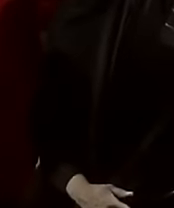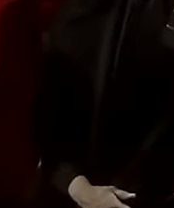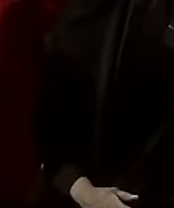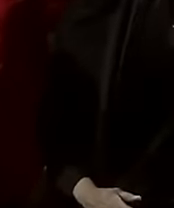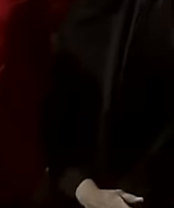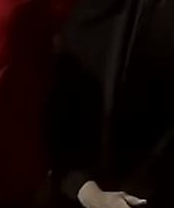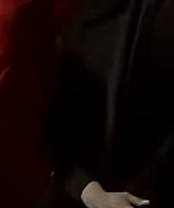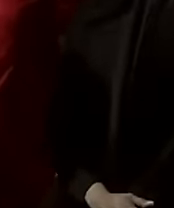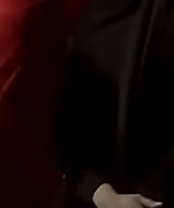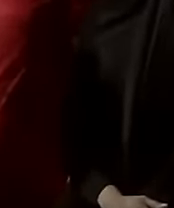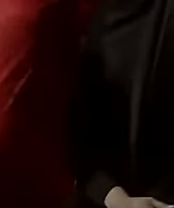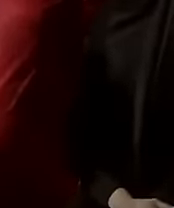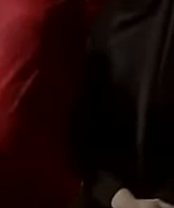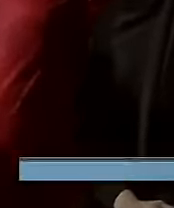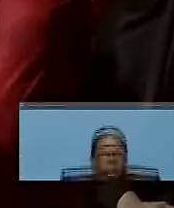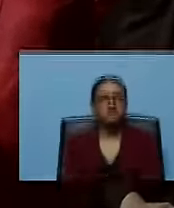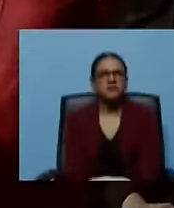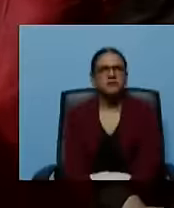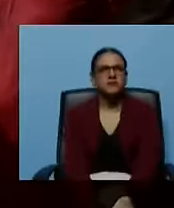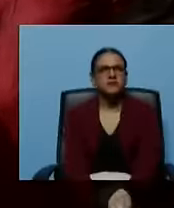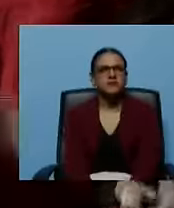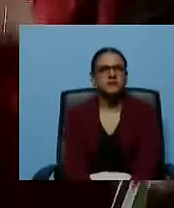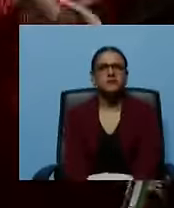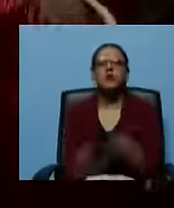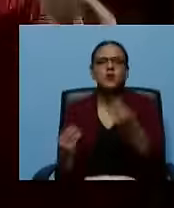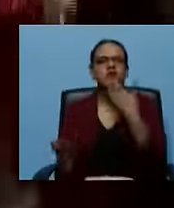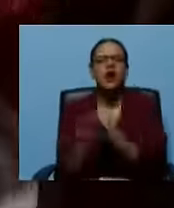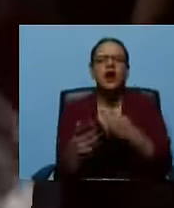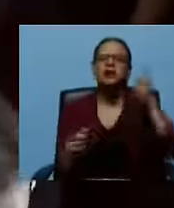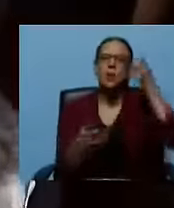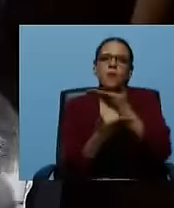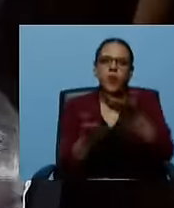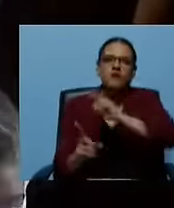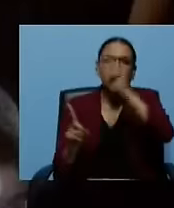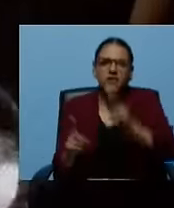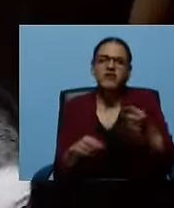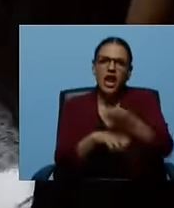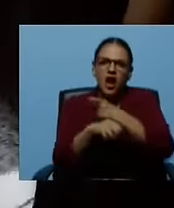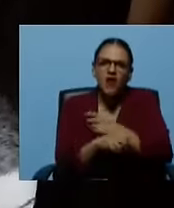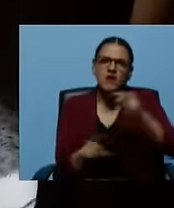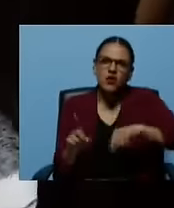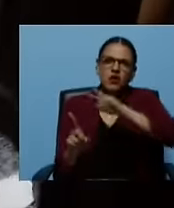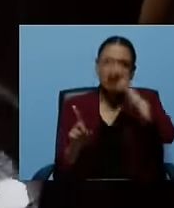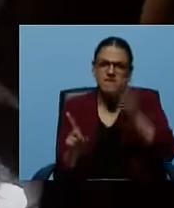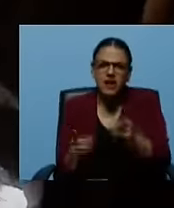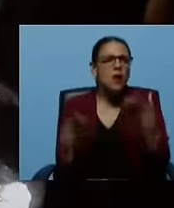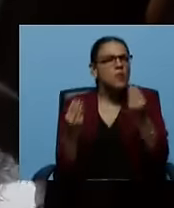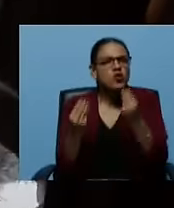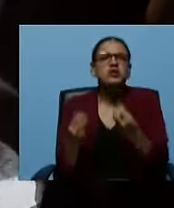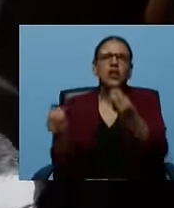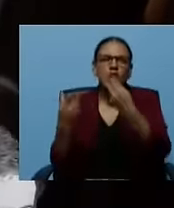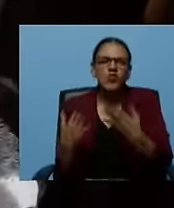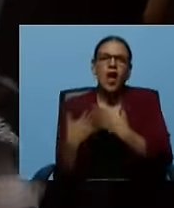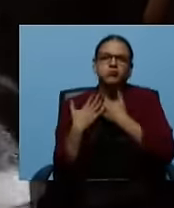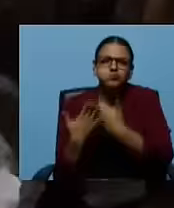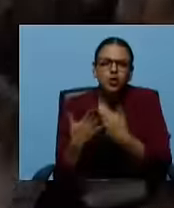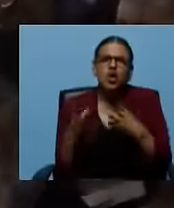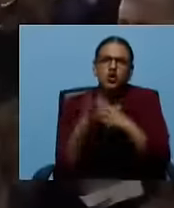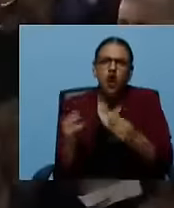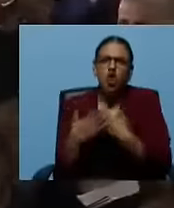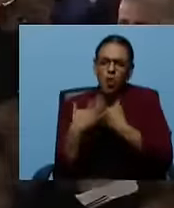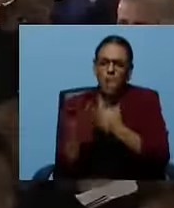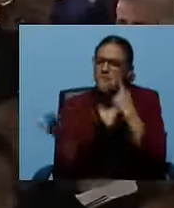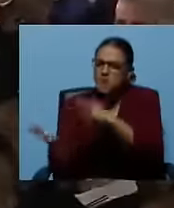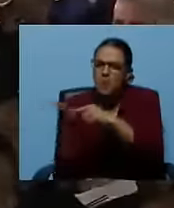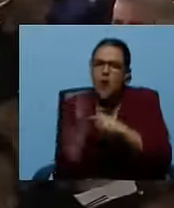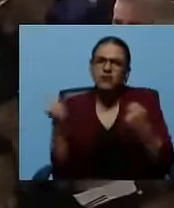solidaridad. Gracias al pueblo de Venezuela y al gobierno de Venezuela por tantas muestras de solidaridad,